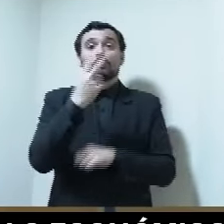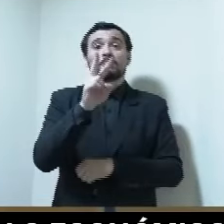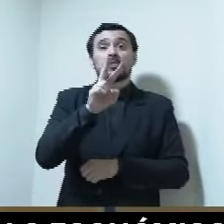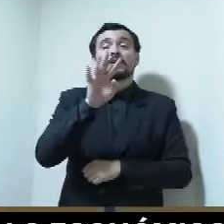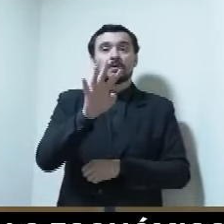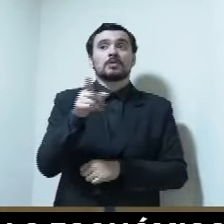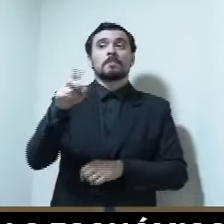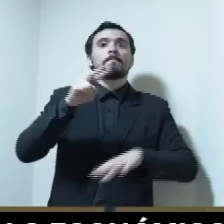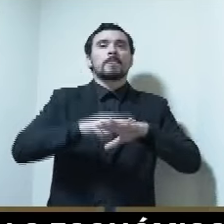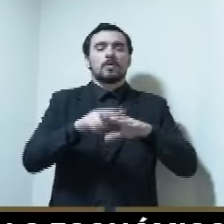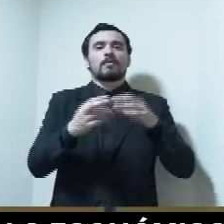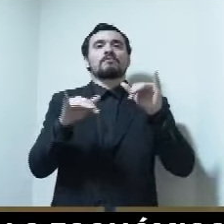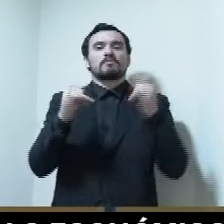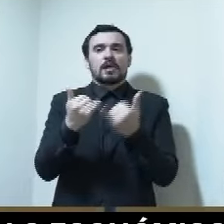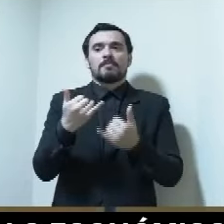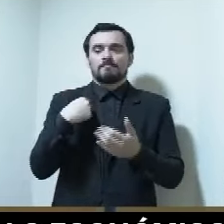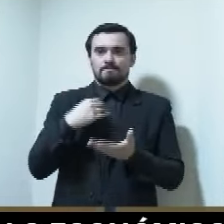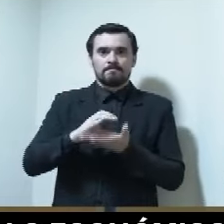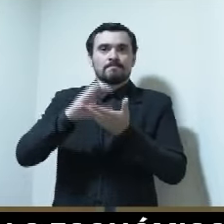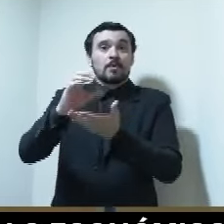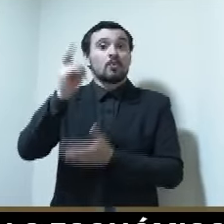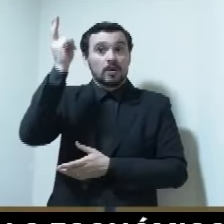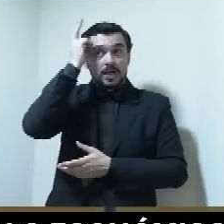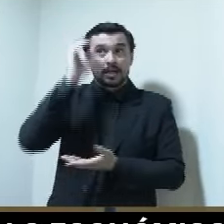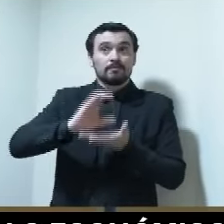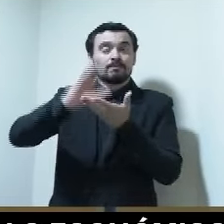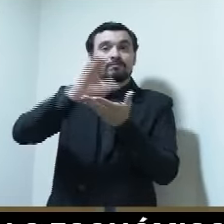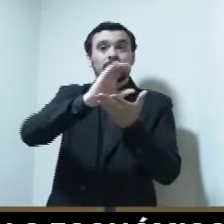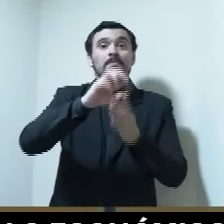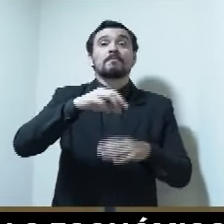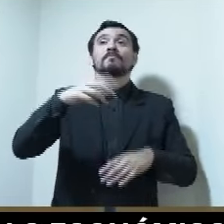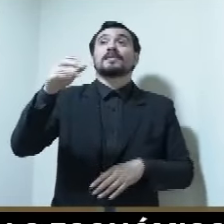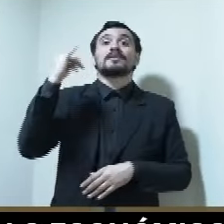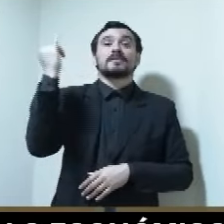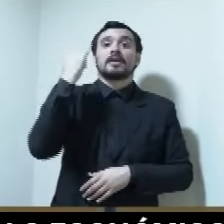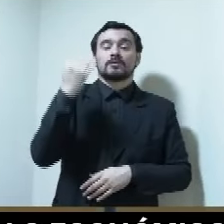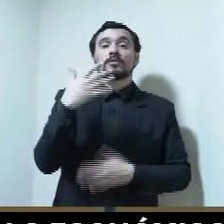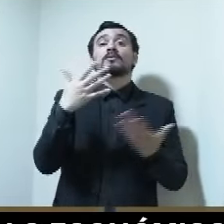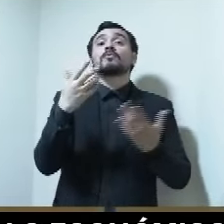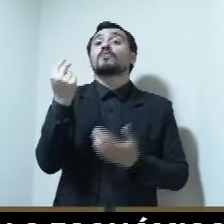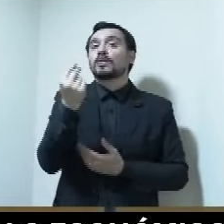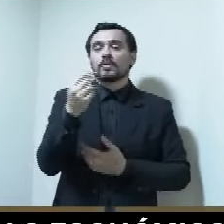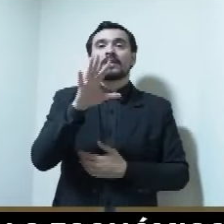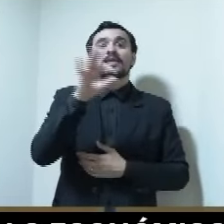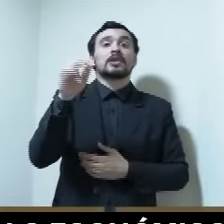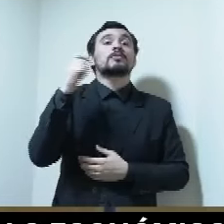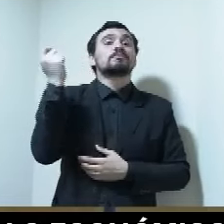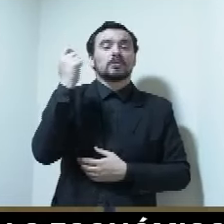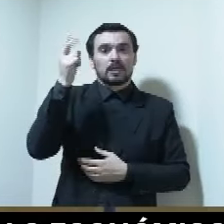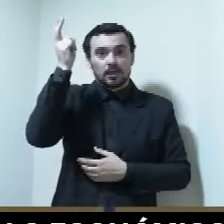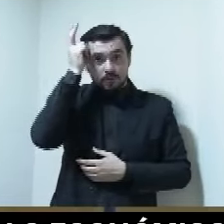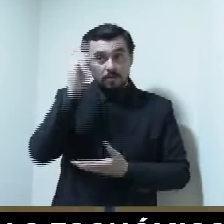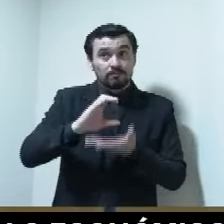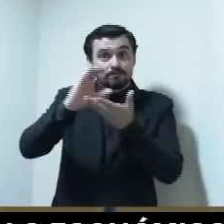realizó su primera emisión de bonos en guaraníes en los mercados financieros internacionales por un monto de 500 millones de dólares en